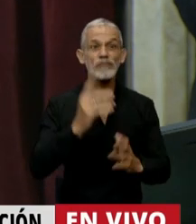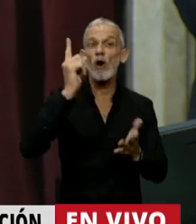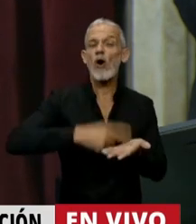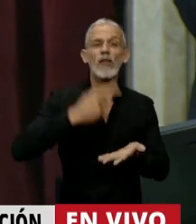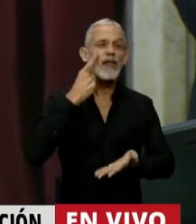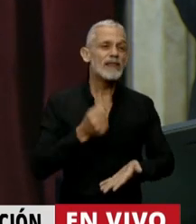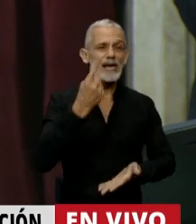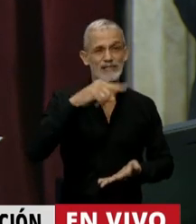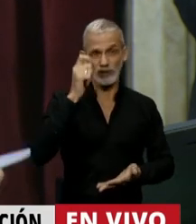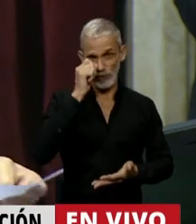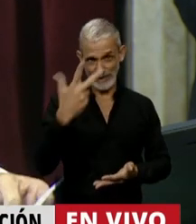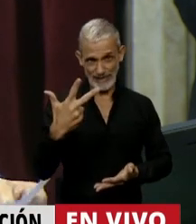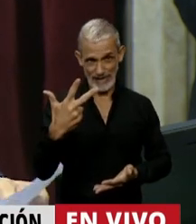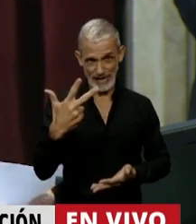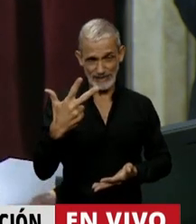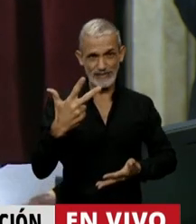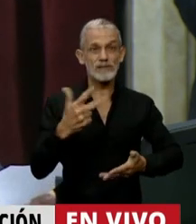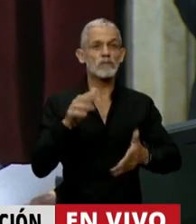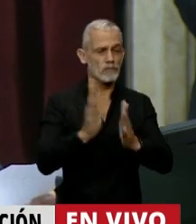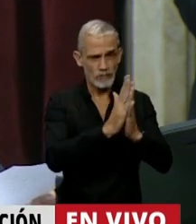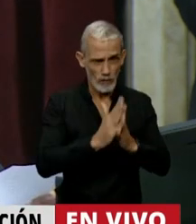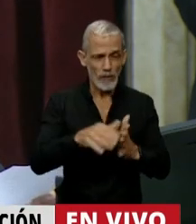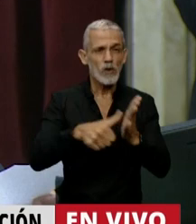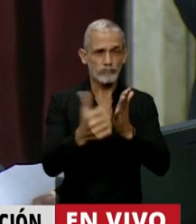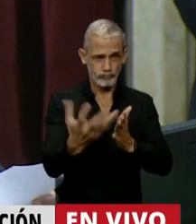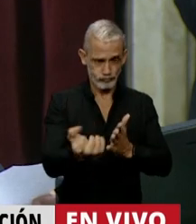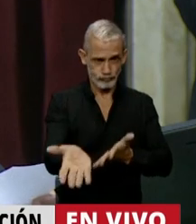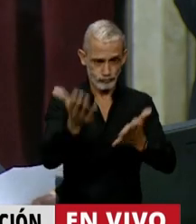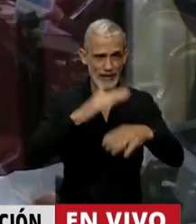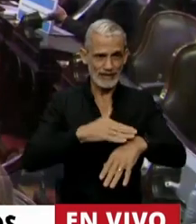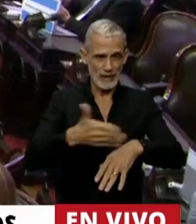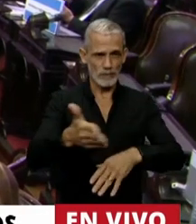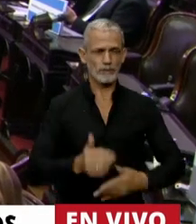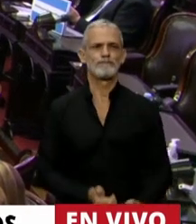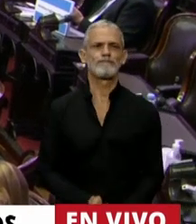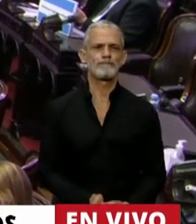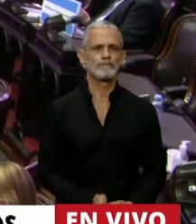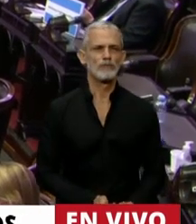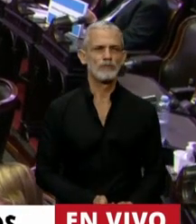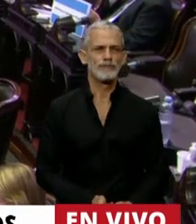día 123, sírvanse marcar su voto, tiempo.